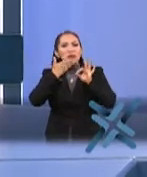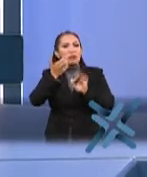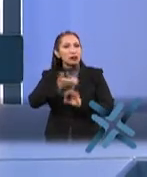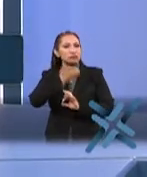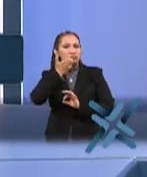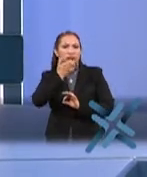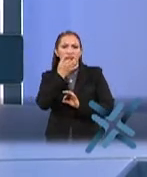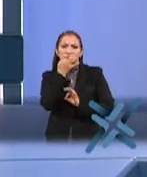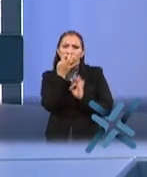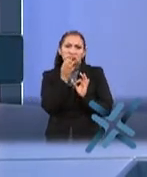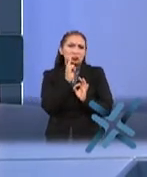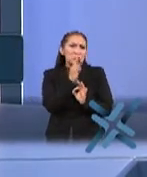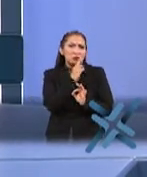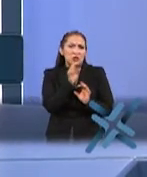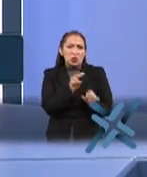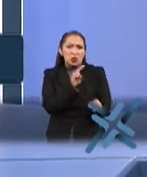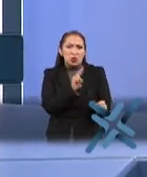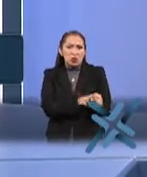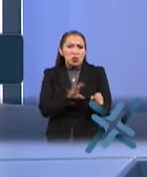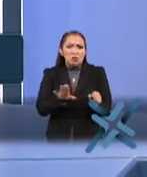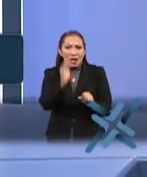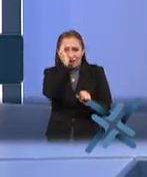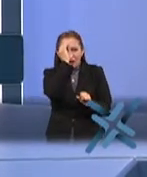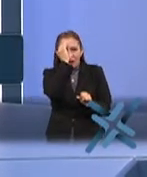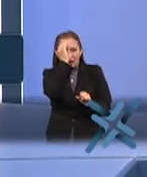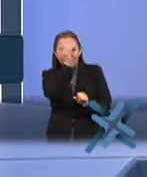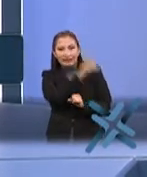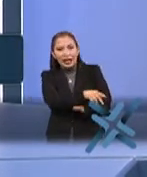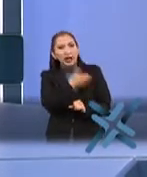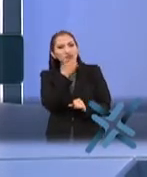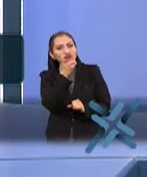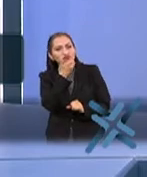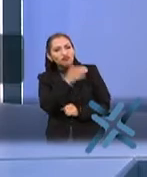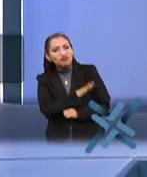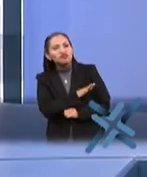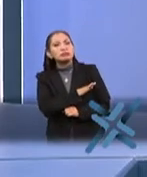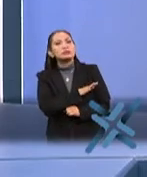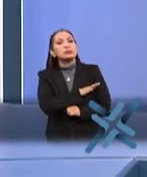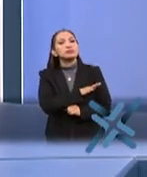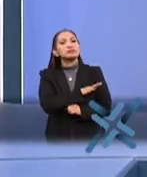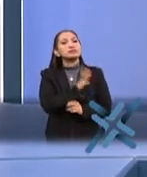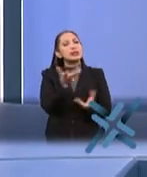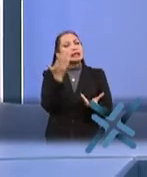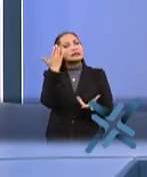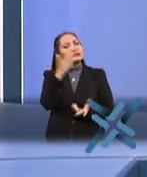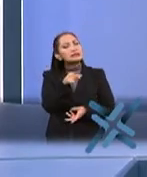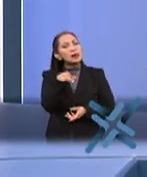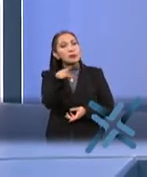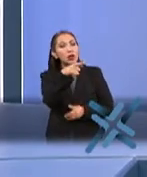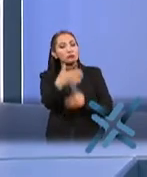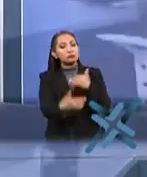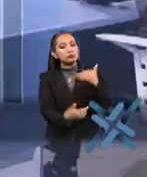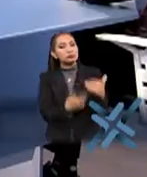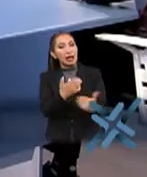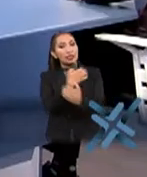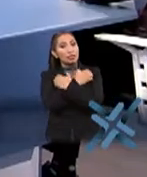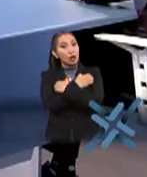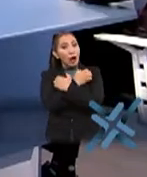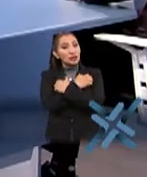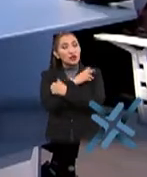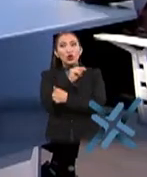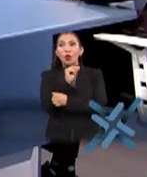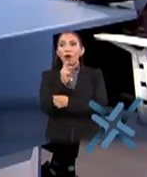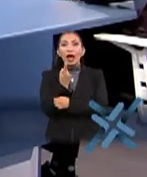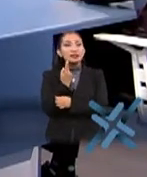los informativos que conocemos, ¿no? Tradicionales, entendiendo que el proceso de educación no